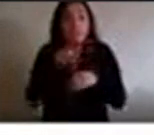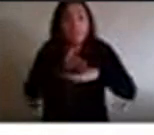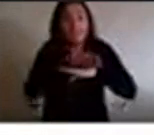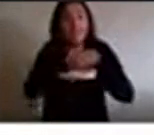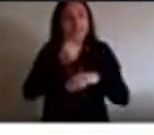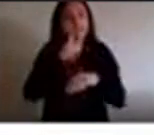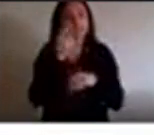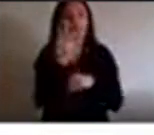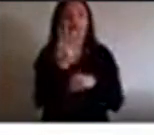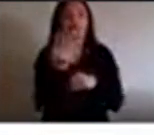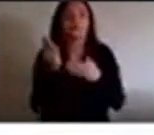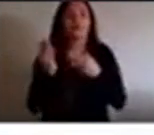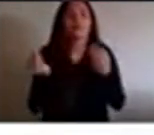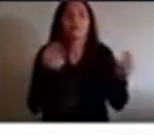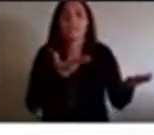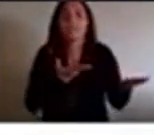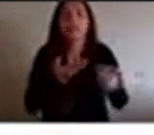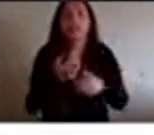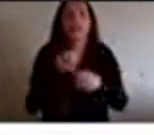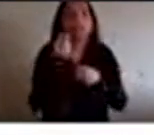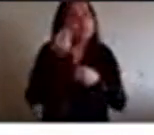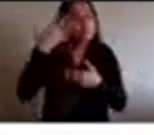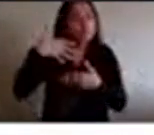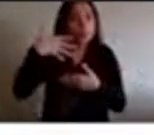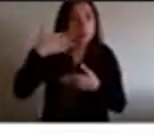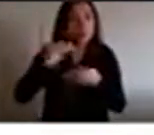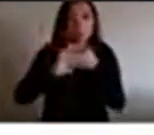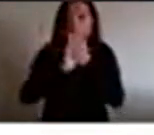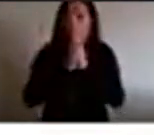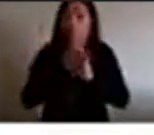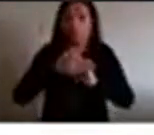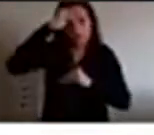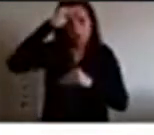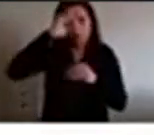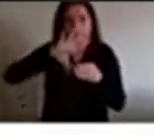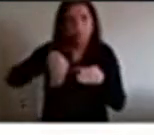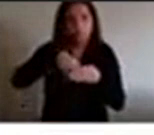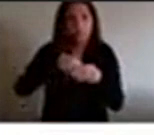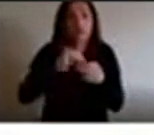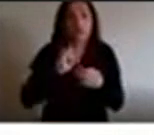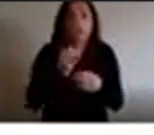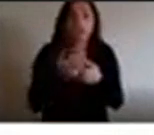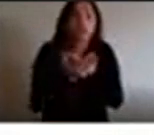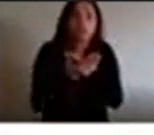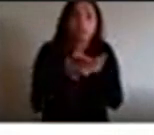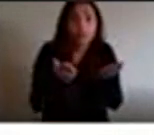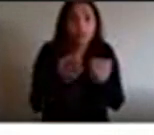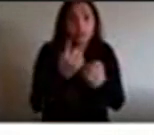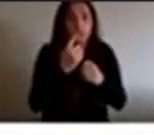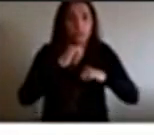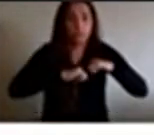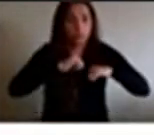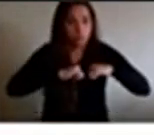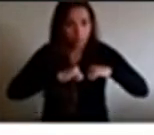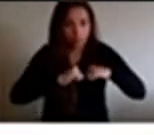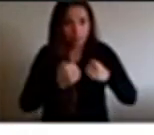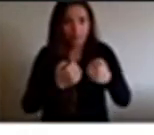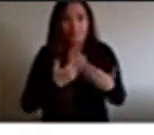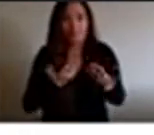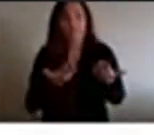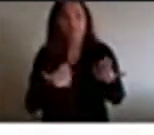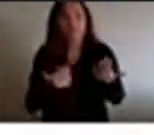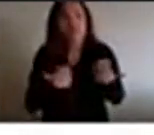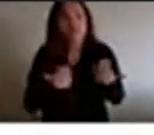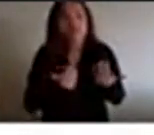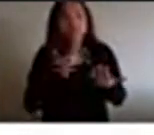muy importantes y todos expertos en inclusión, así que si usted es una empresa y quiere enterarse de